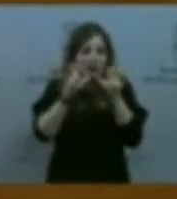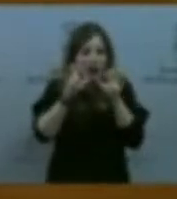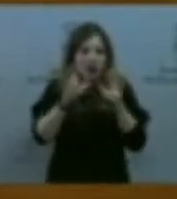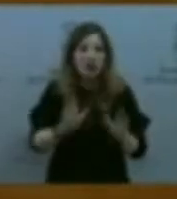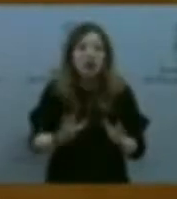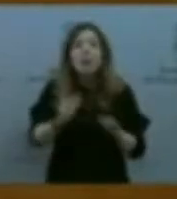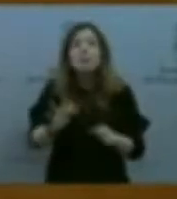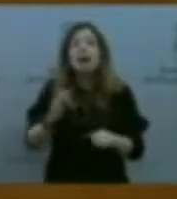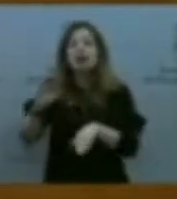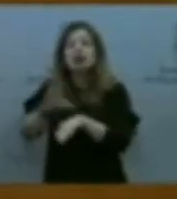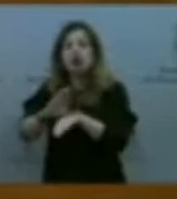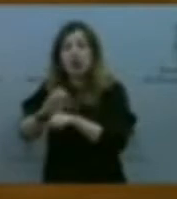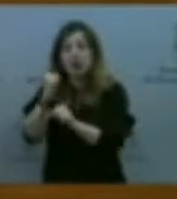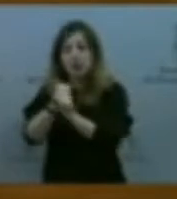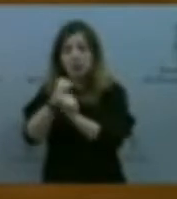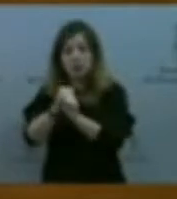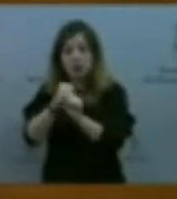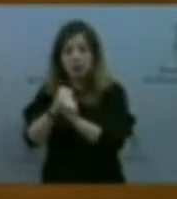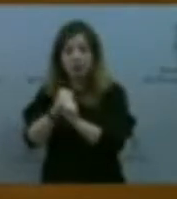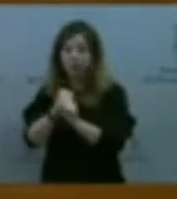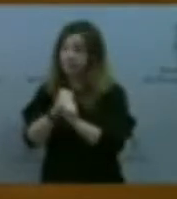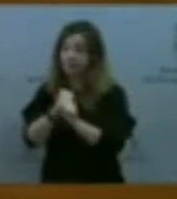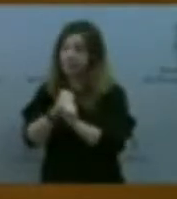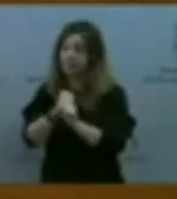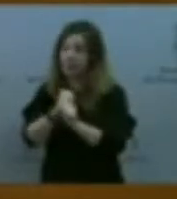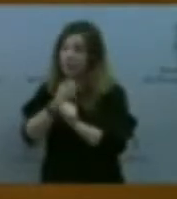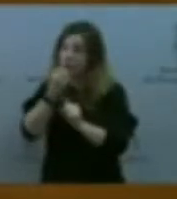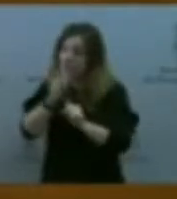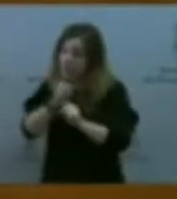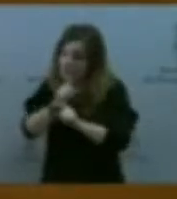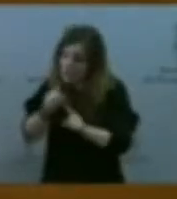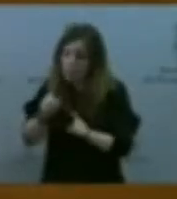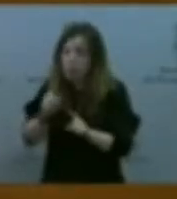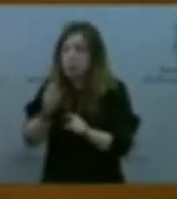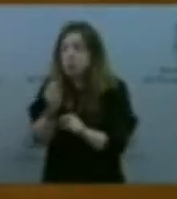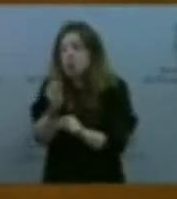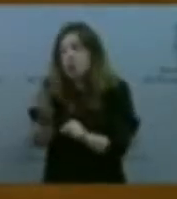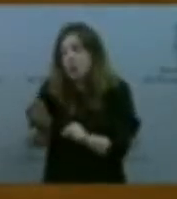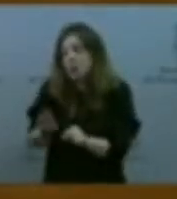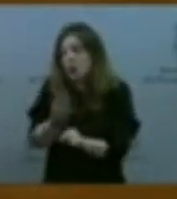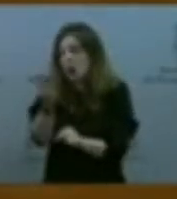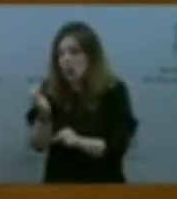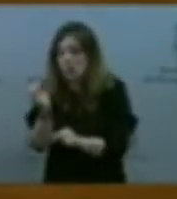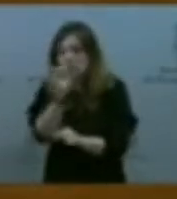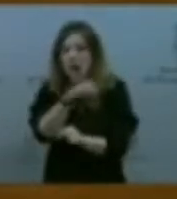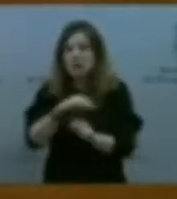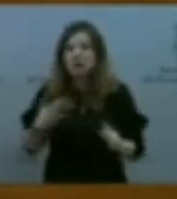pero yo diría que algo mejor, tengan un enlace lo